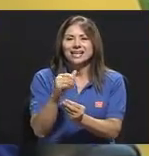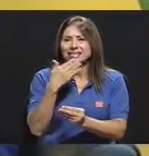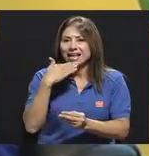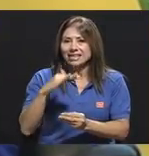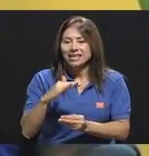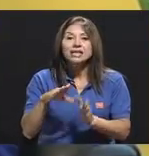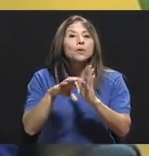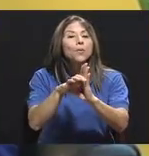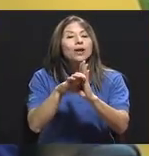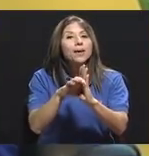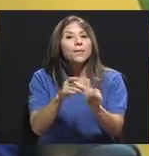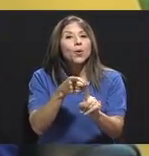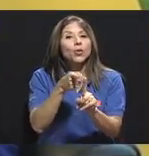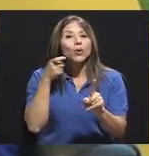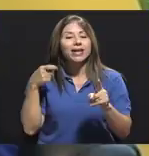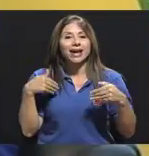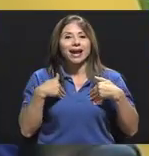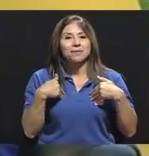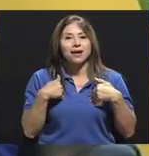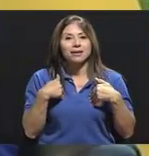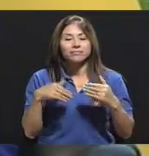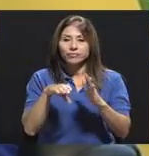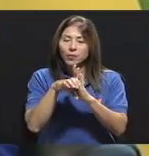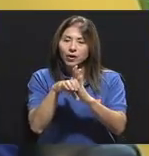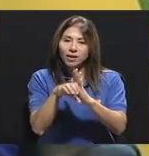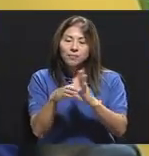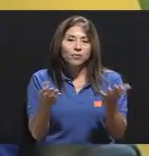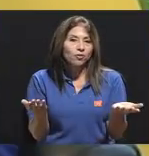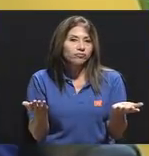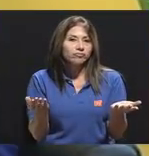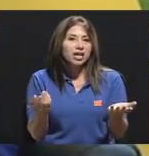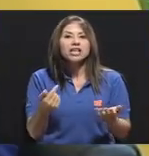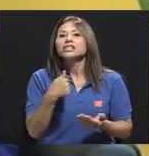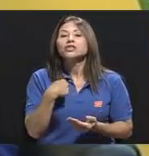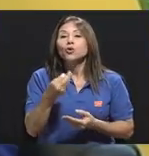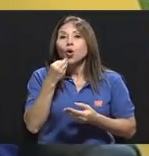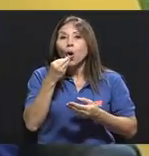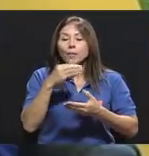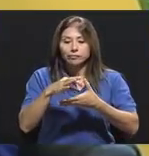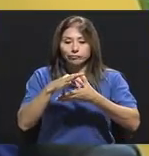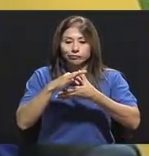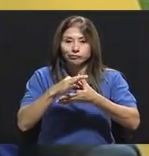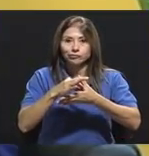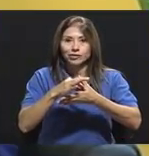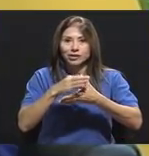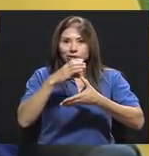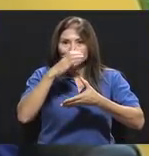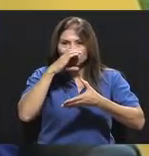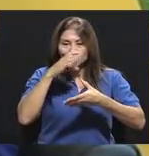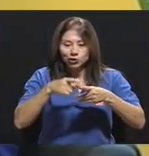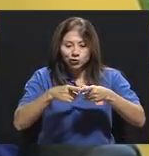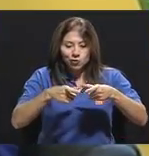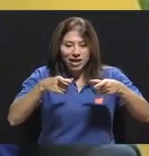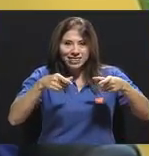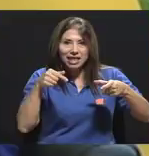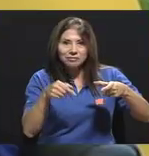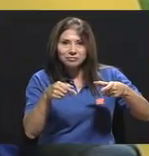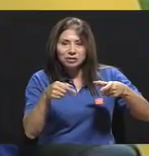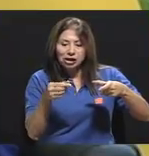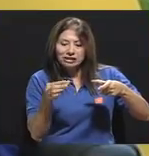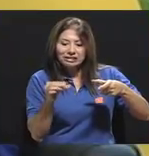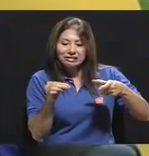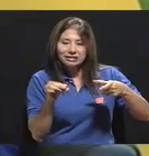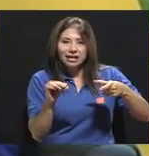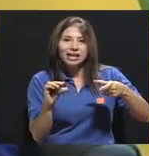eh las de origen animal por ejemplo eh si uno come una chuleta verdad hay unos gordos de esa carne o un bistec